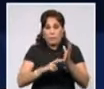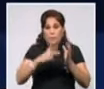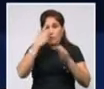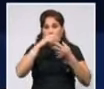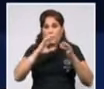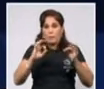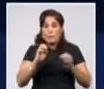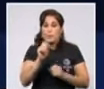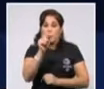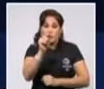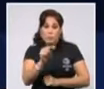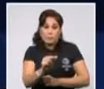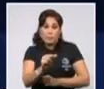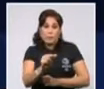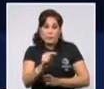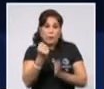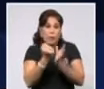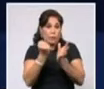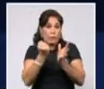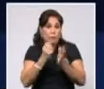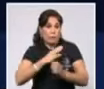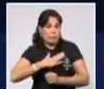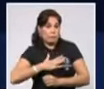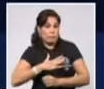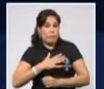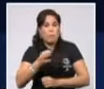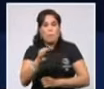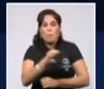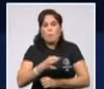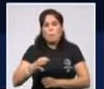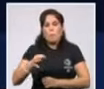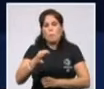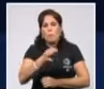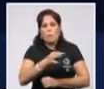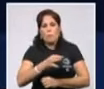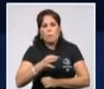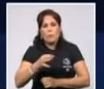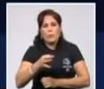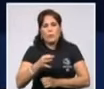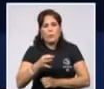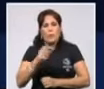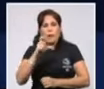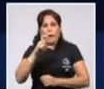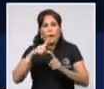paciente diagnosticado pertenece al municipio de Caimito.